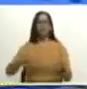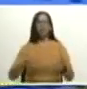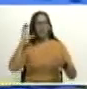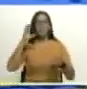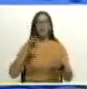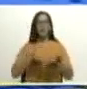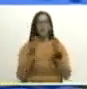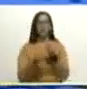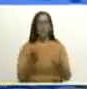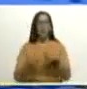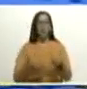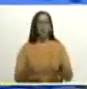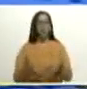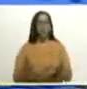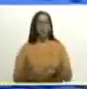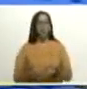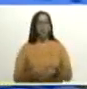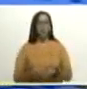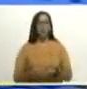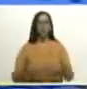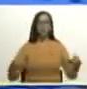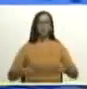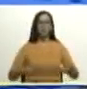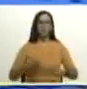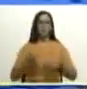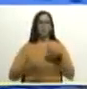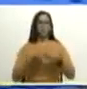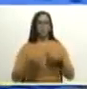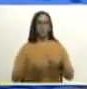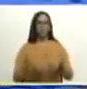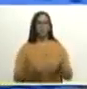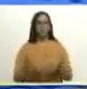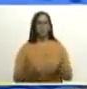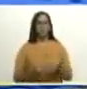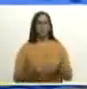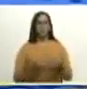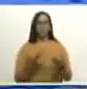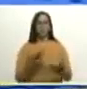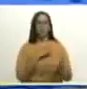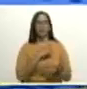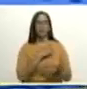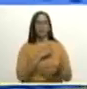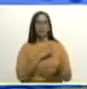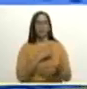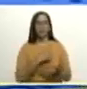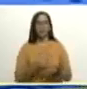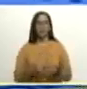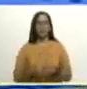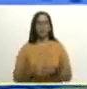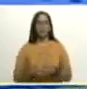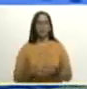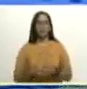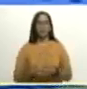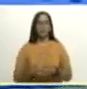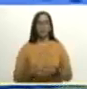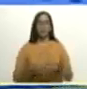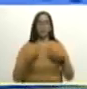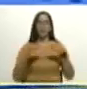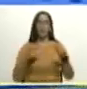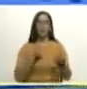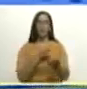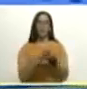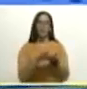mundo lo hace? Con las vísceras lo garantizamos. Les garantizamos su universidad, pública, gratuita y de